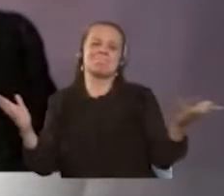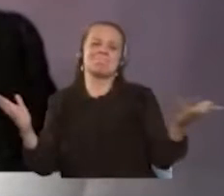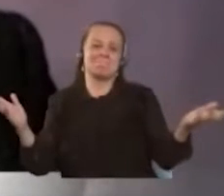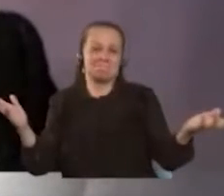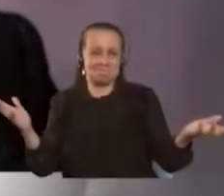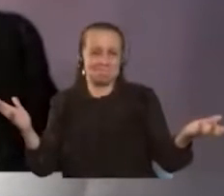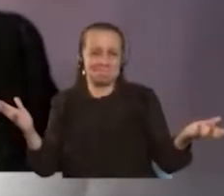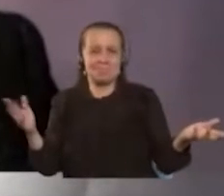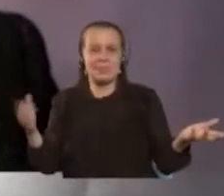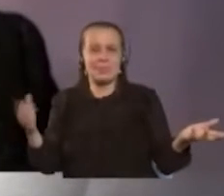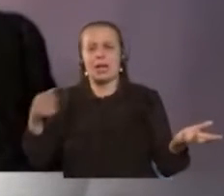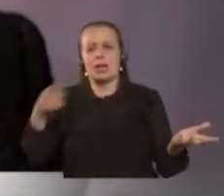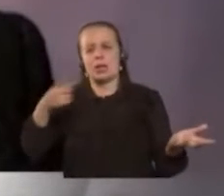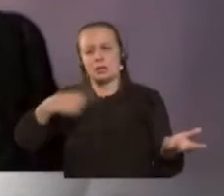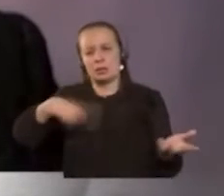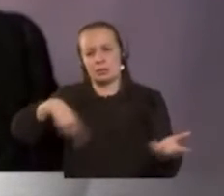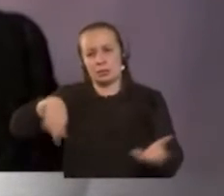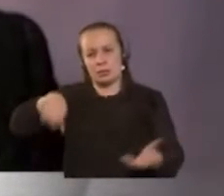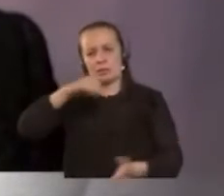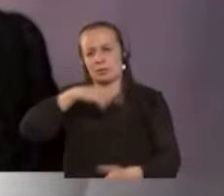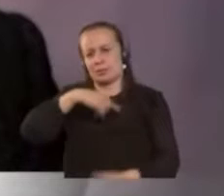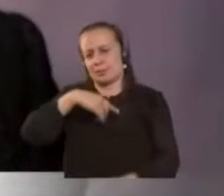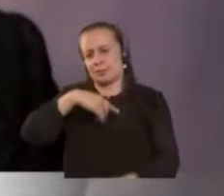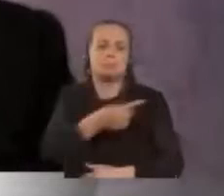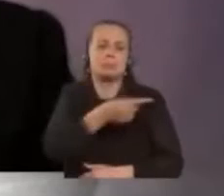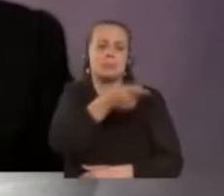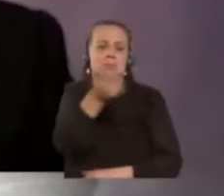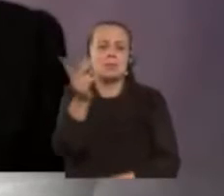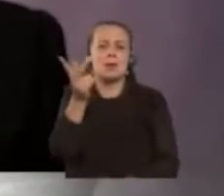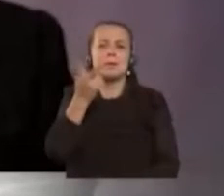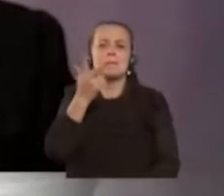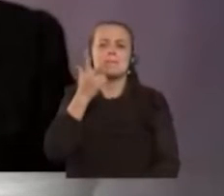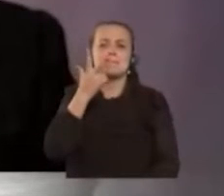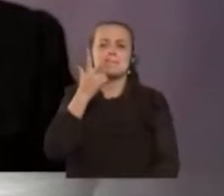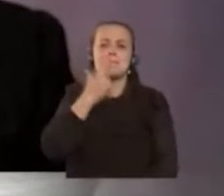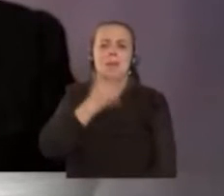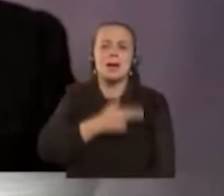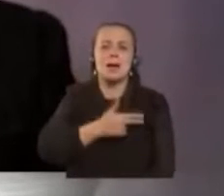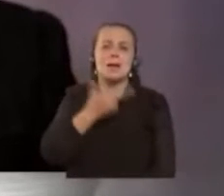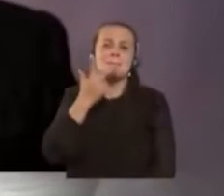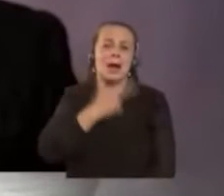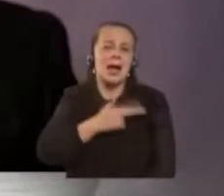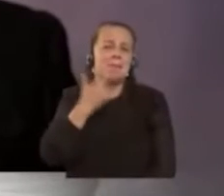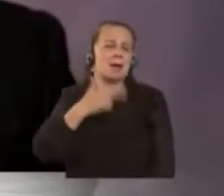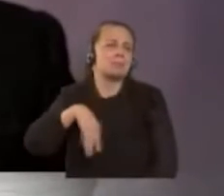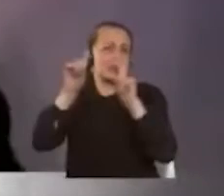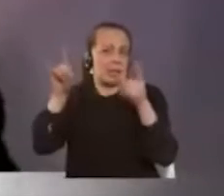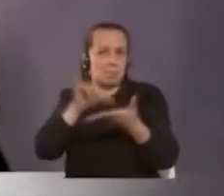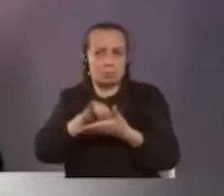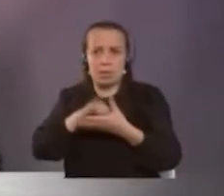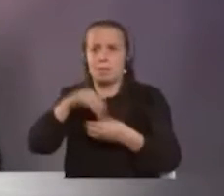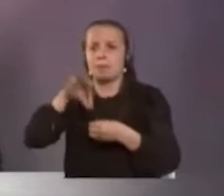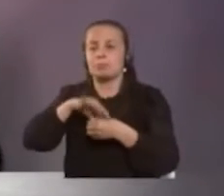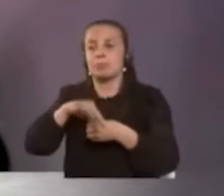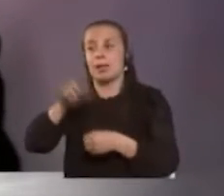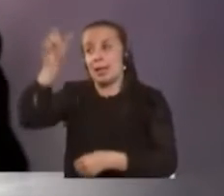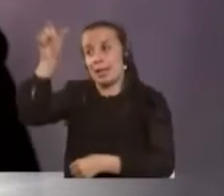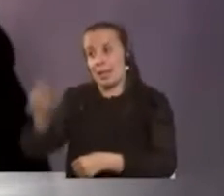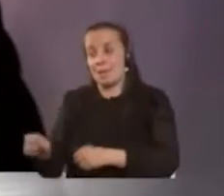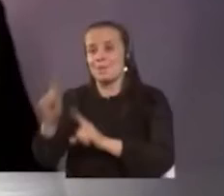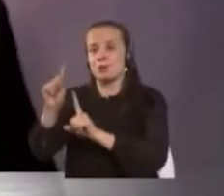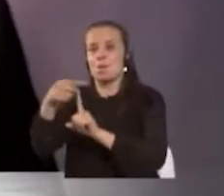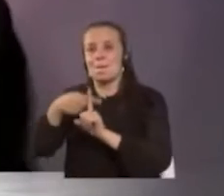perfectamente documentada. O sea, que la tradición del fraude electoral es una tradición bien larga en Colombia. El clientelismo, señor procurador